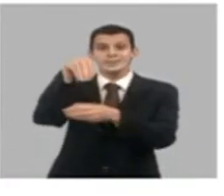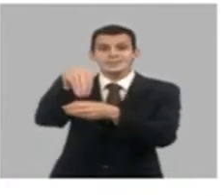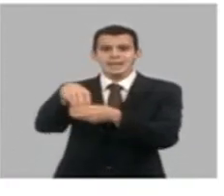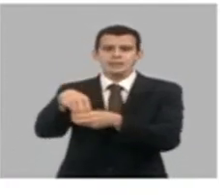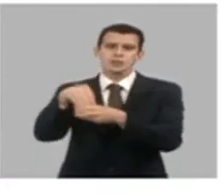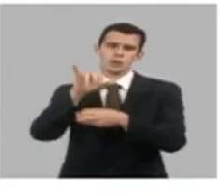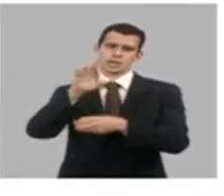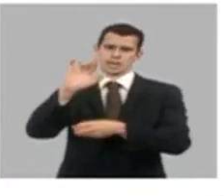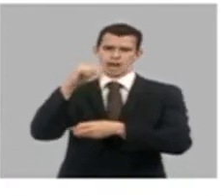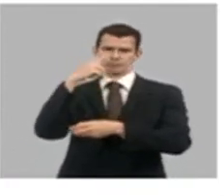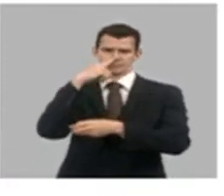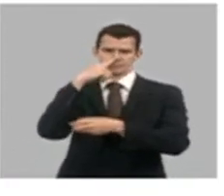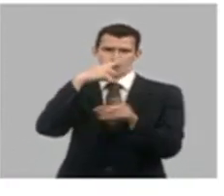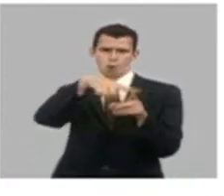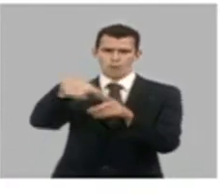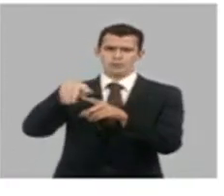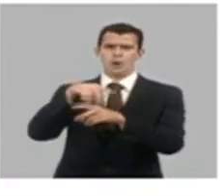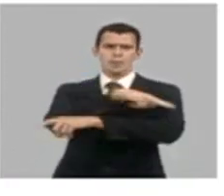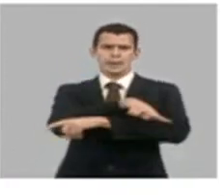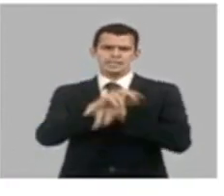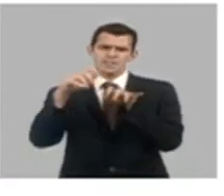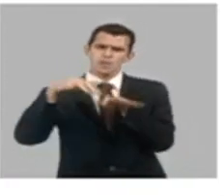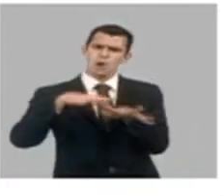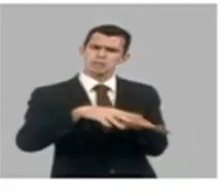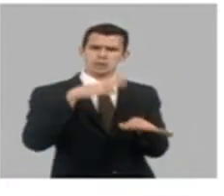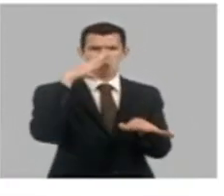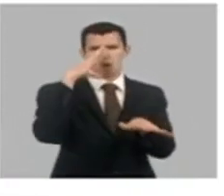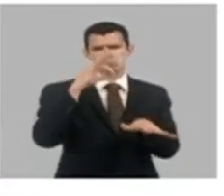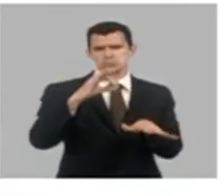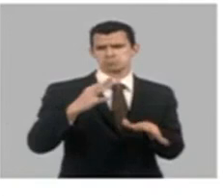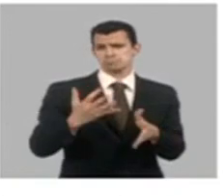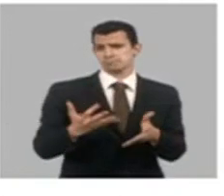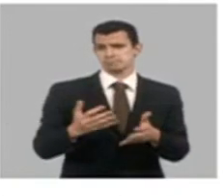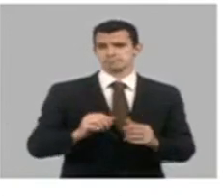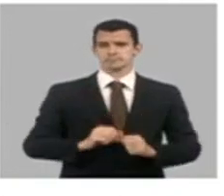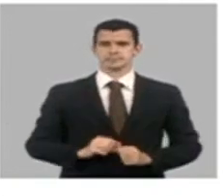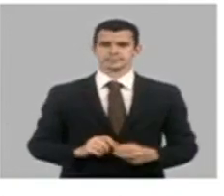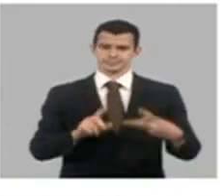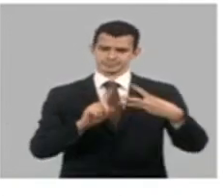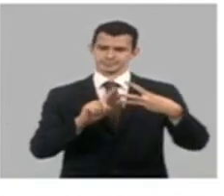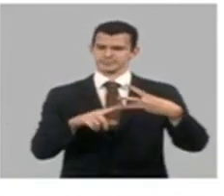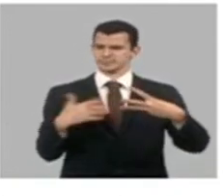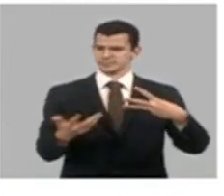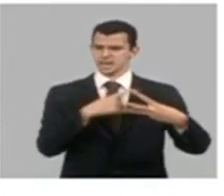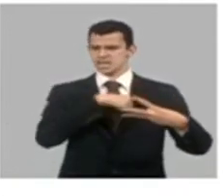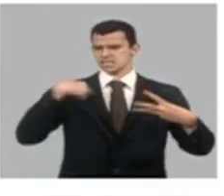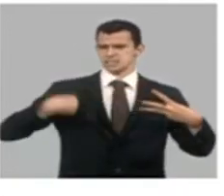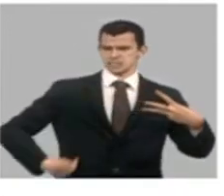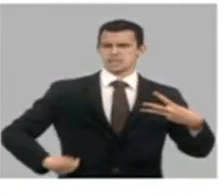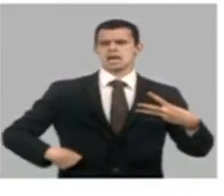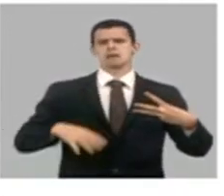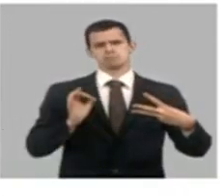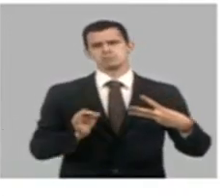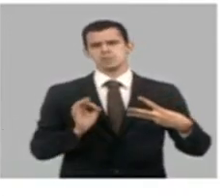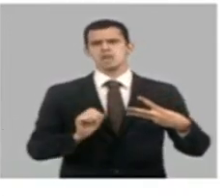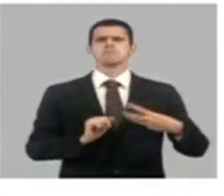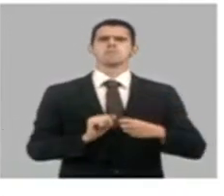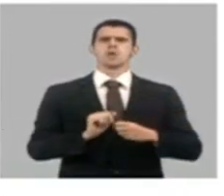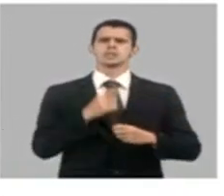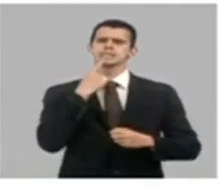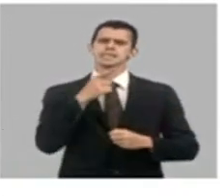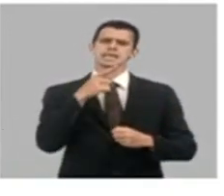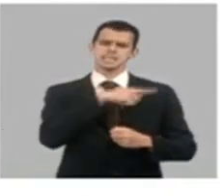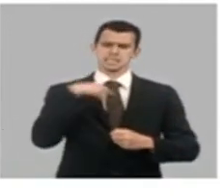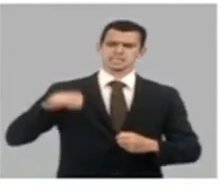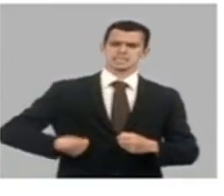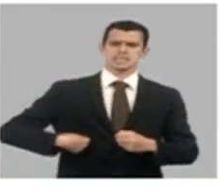eeuu y finalmente lo más interesante caso de china ellos reconocen que china consideró o sea tienen información